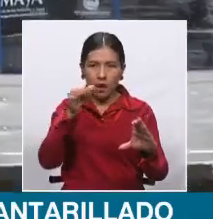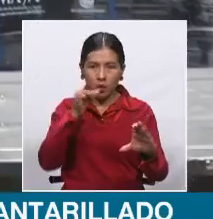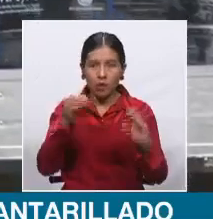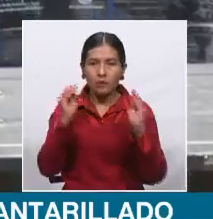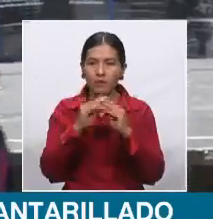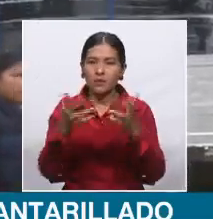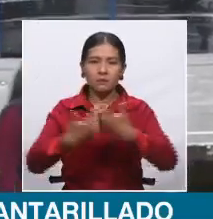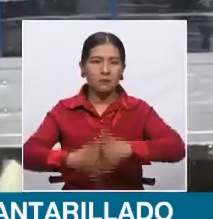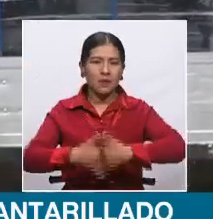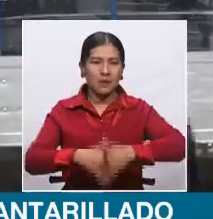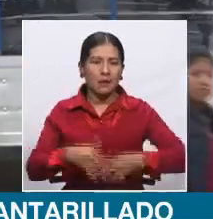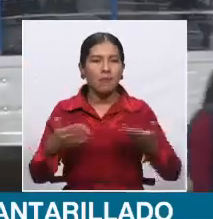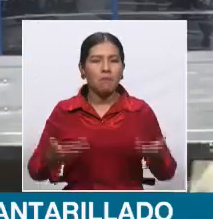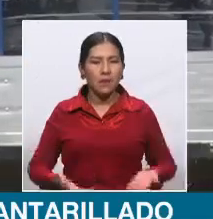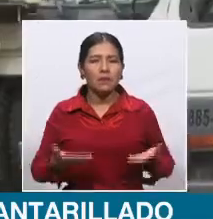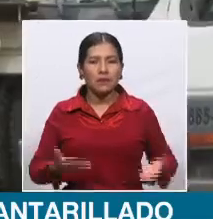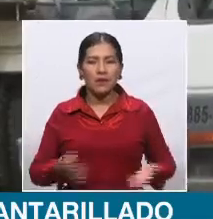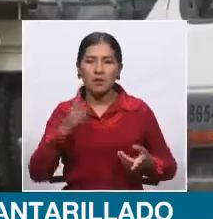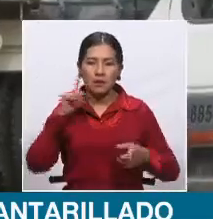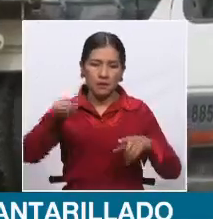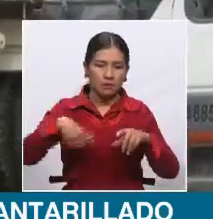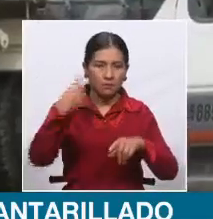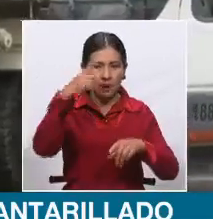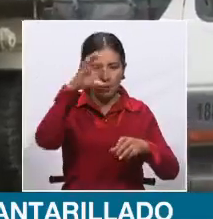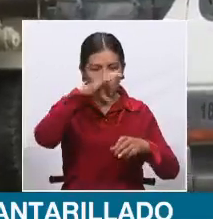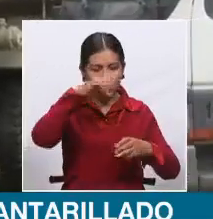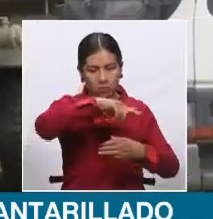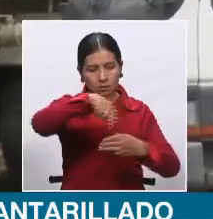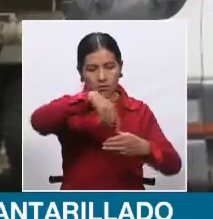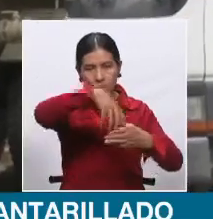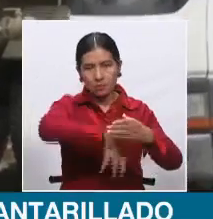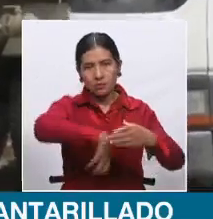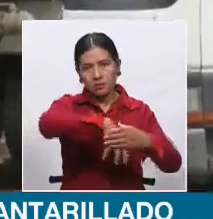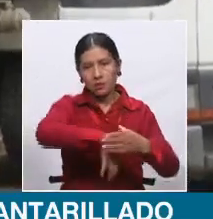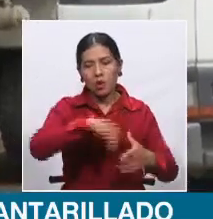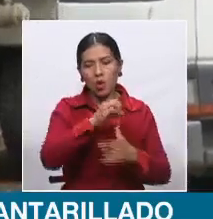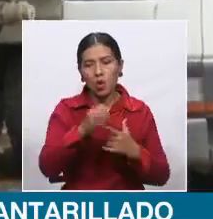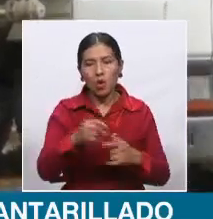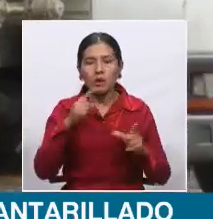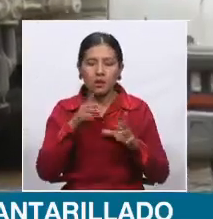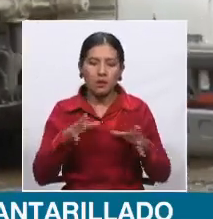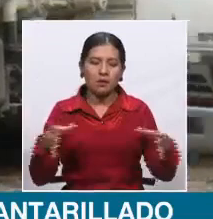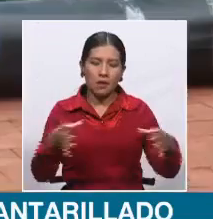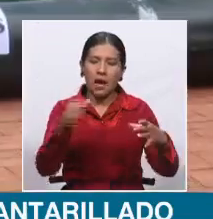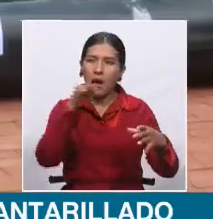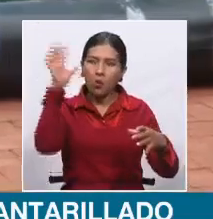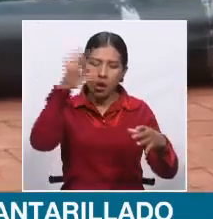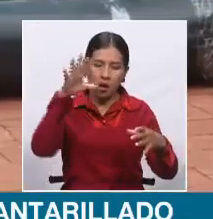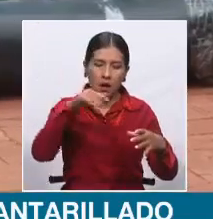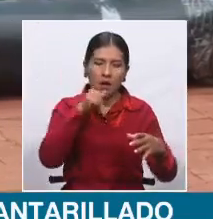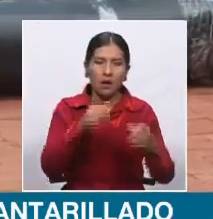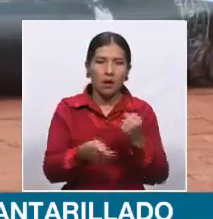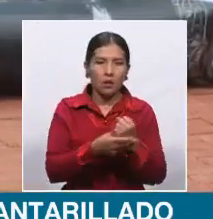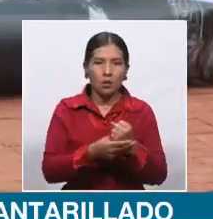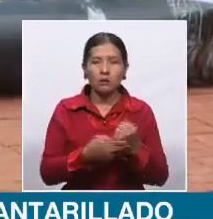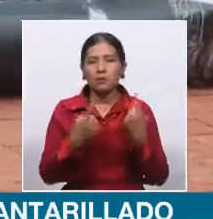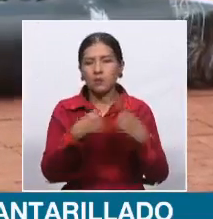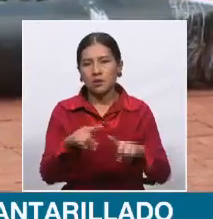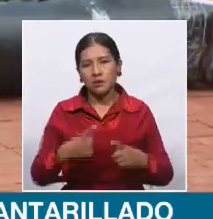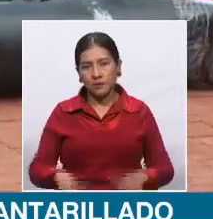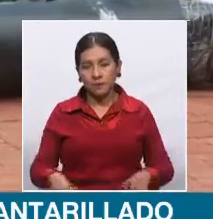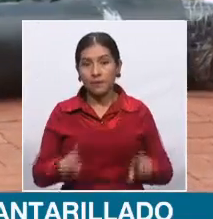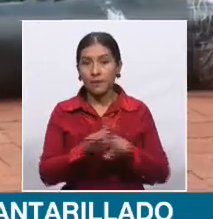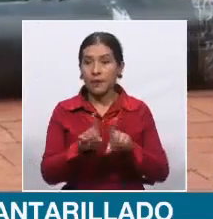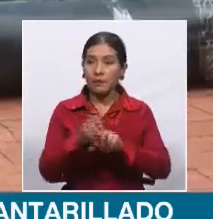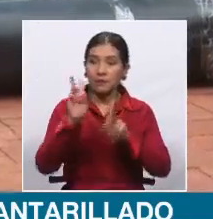de maquinaria pesada para la excavación de atajados para almacenar agua, y en el tema de agua para